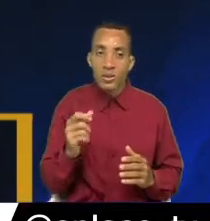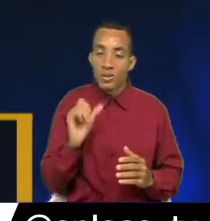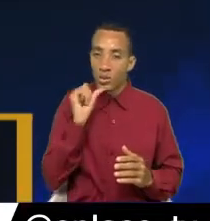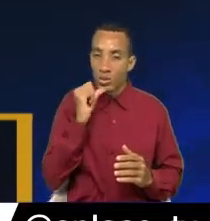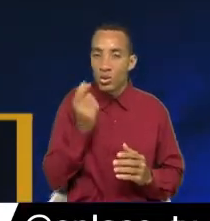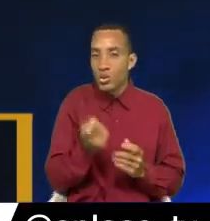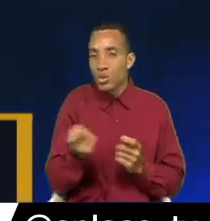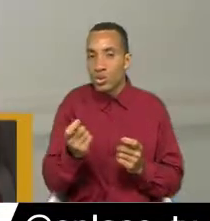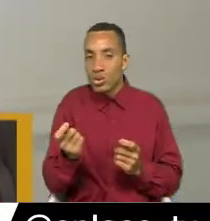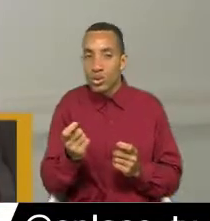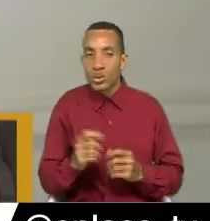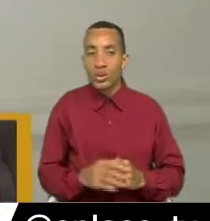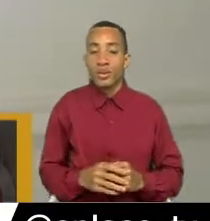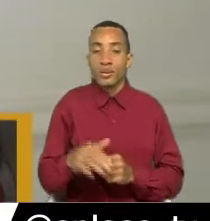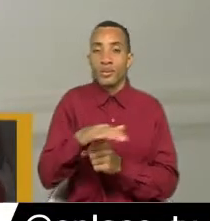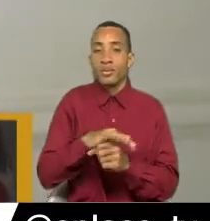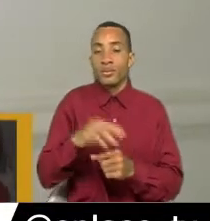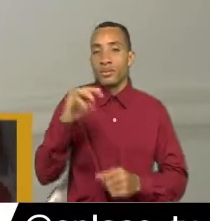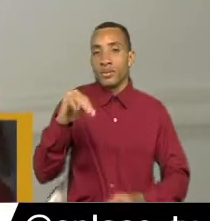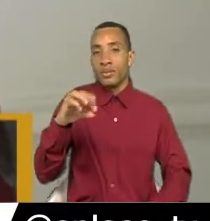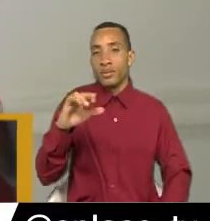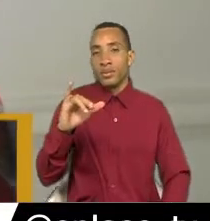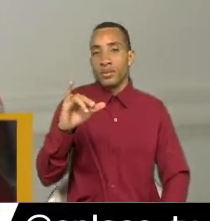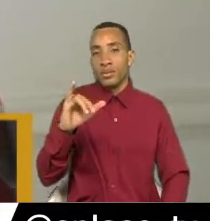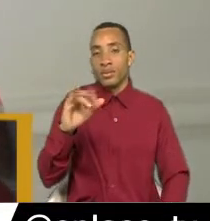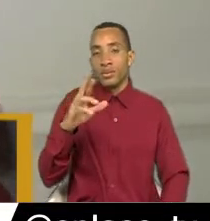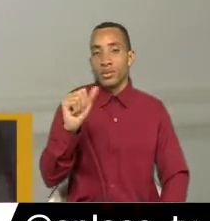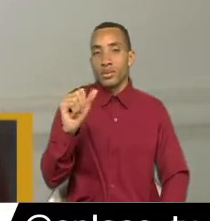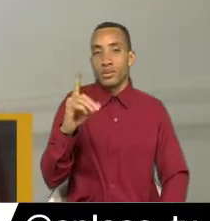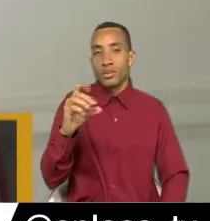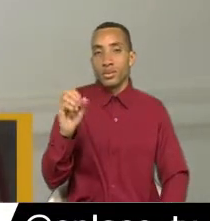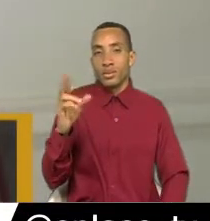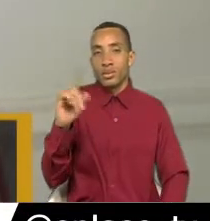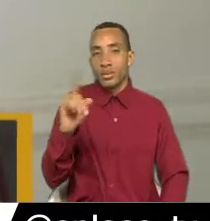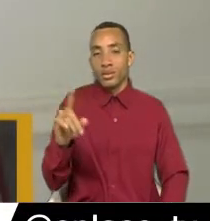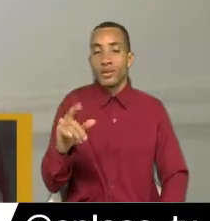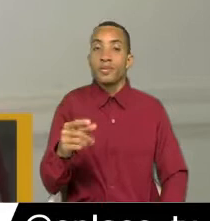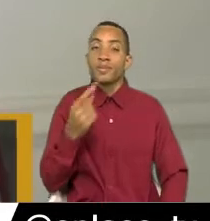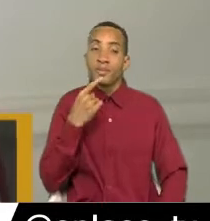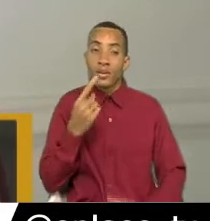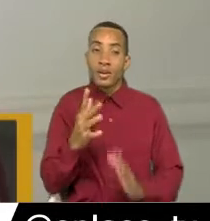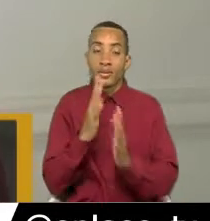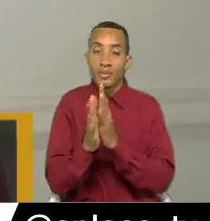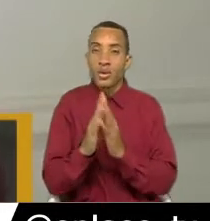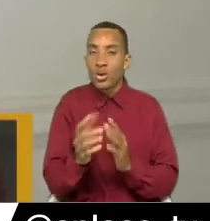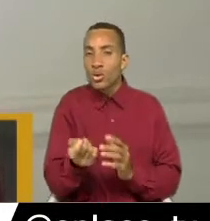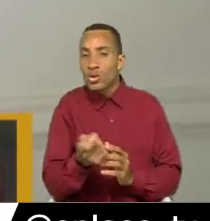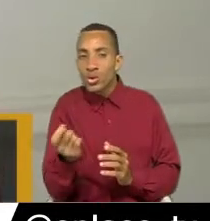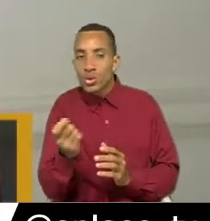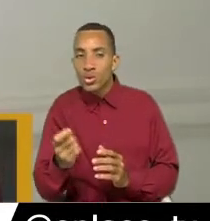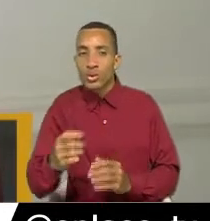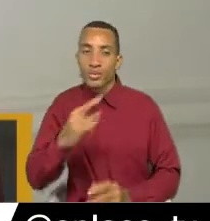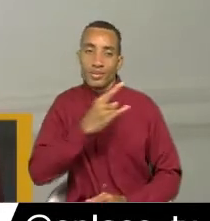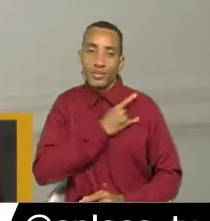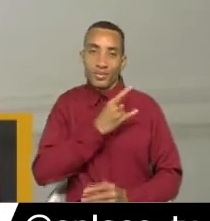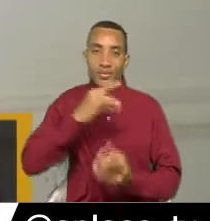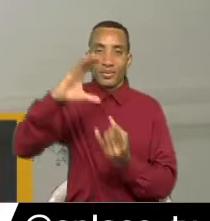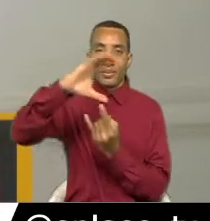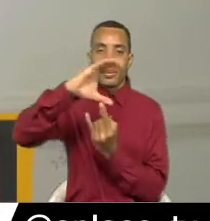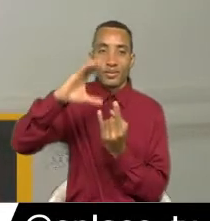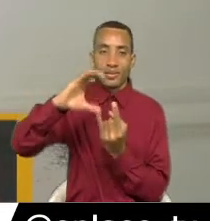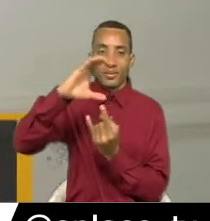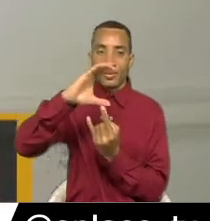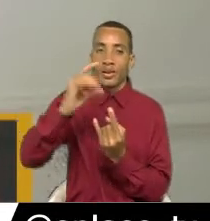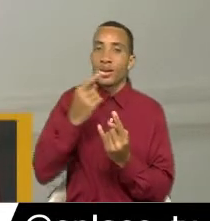Miradores del Cacique Comuna 2. Sí, ayer pasada las 6 de la tarde nos informan por el sector de la UCC que requieren el